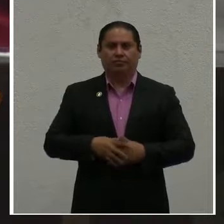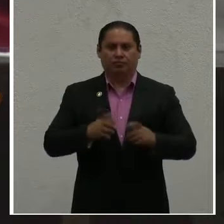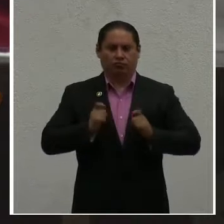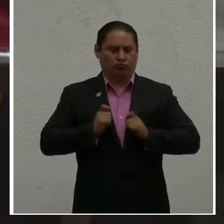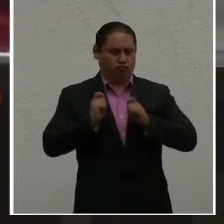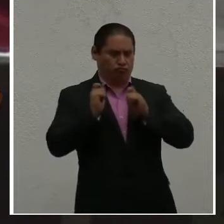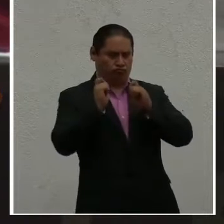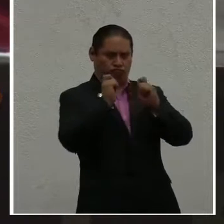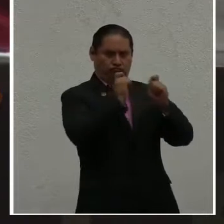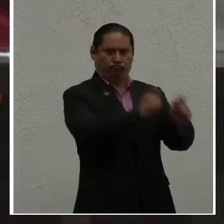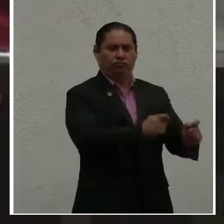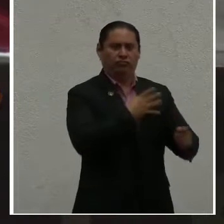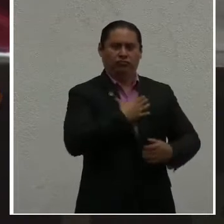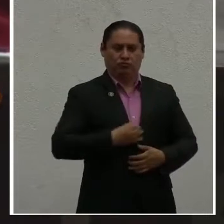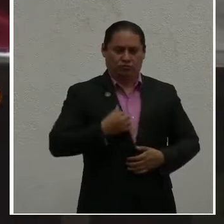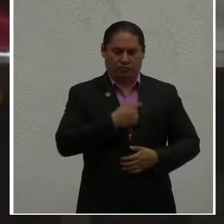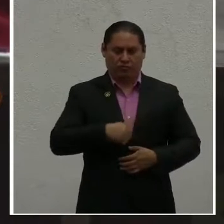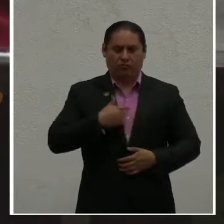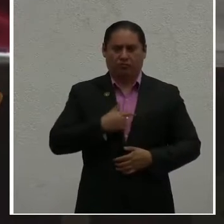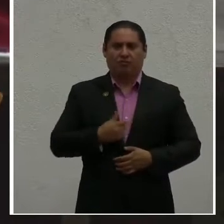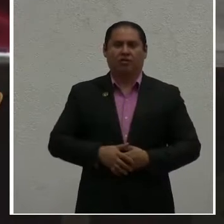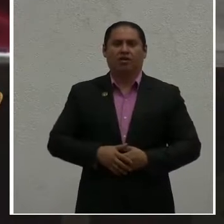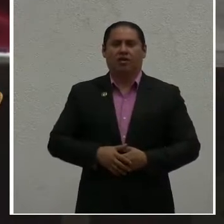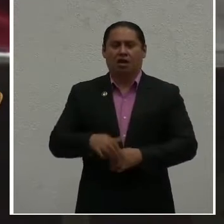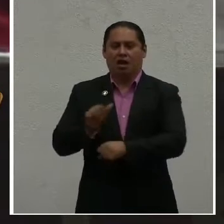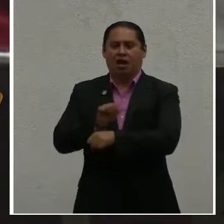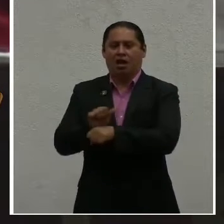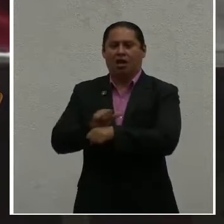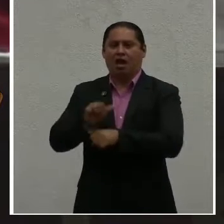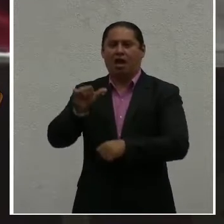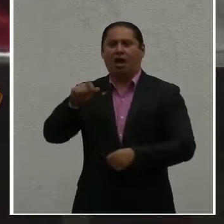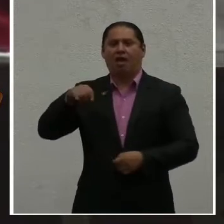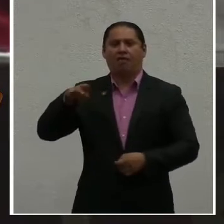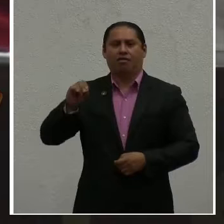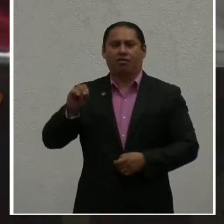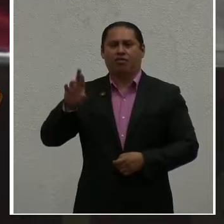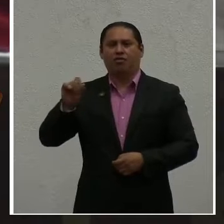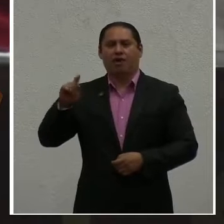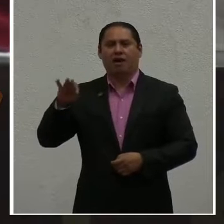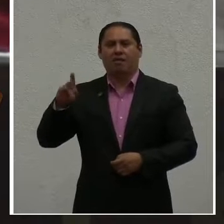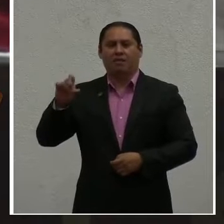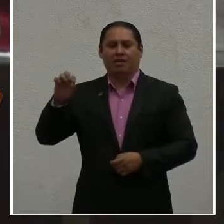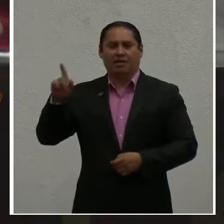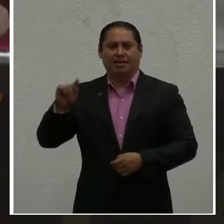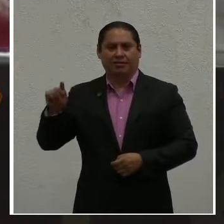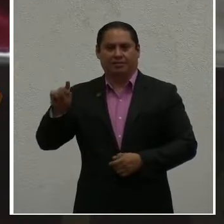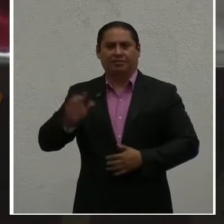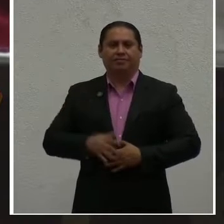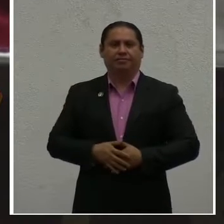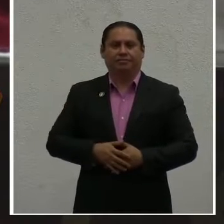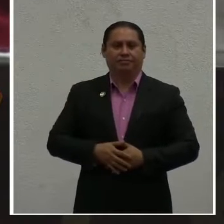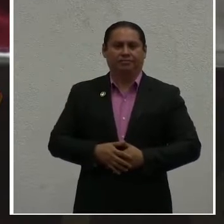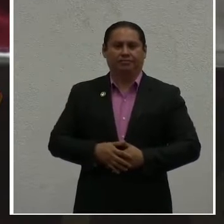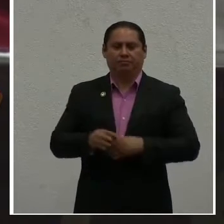medalla Rosario Castellanos al artista Antonio Ramírez Incín.